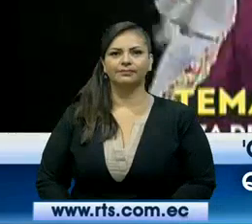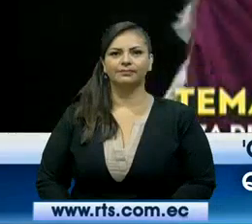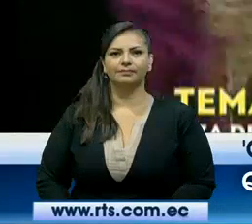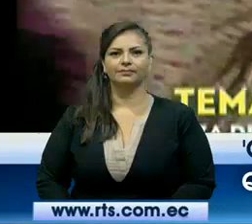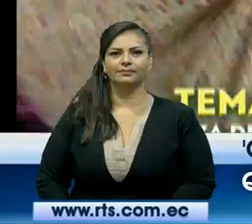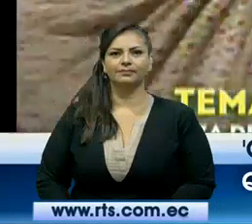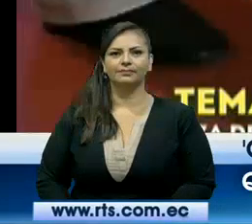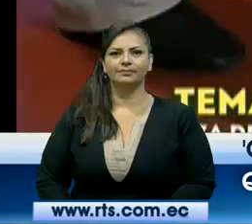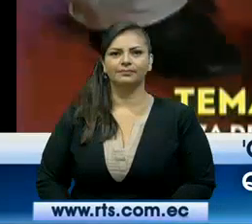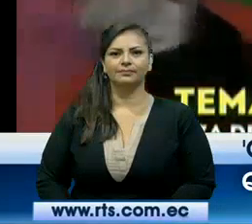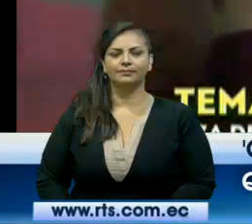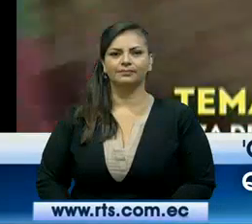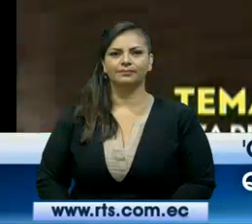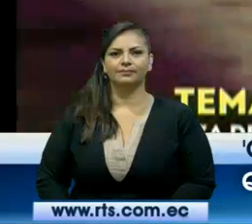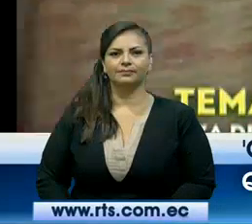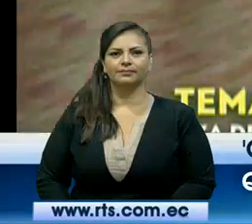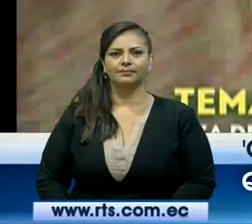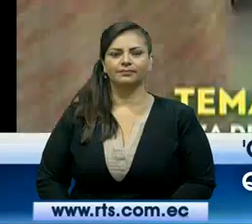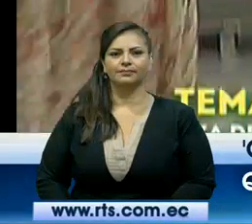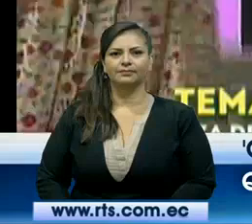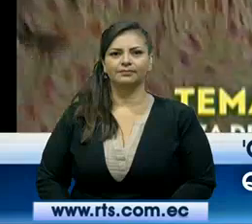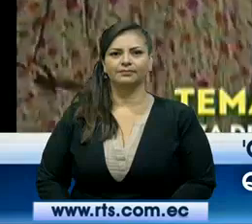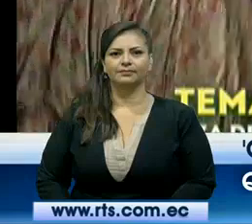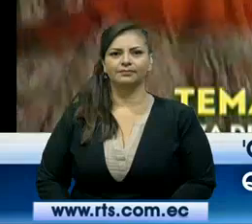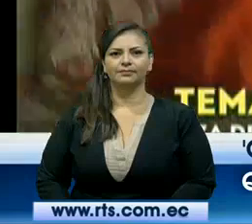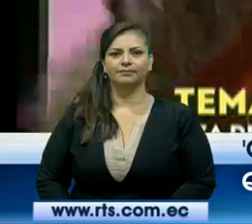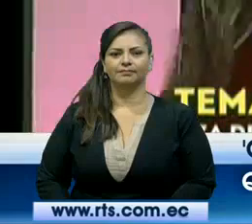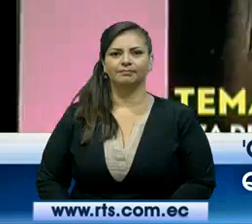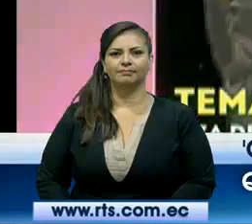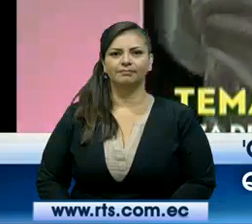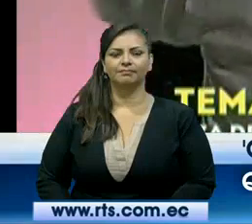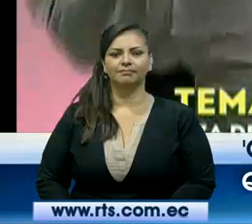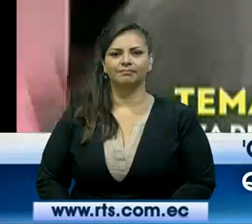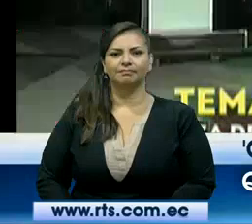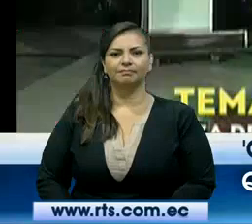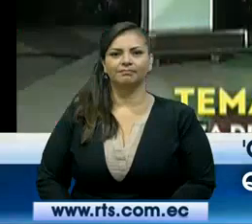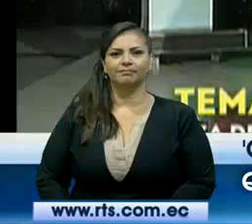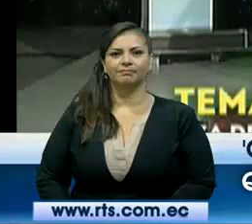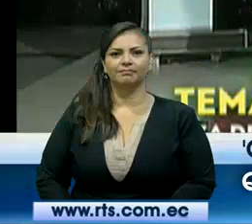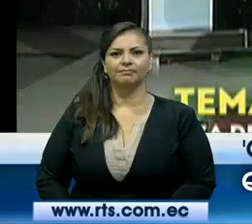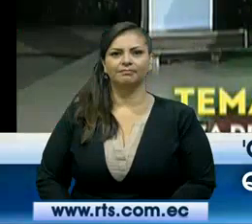como el cielo claro y ancho de mi tierra tropical